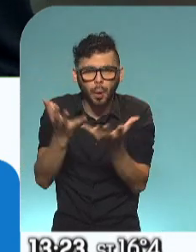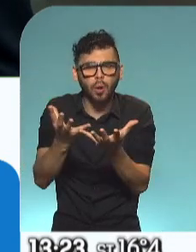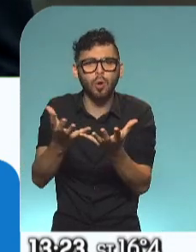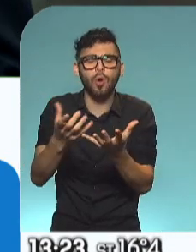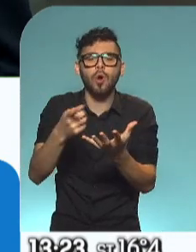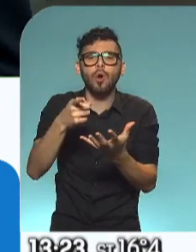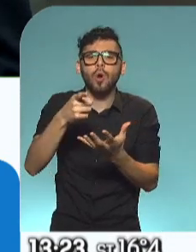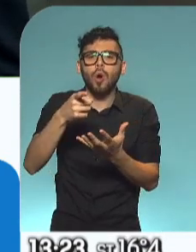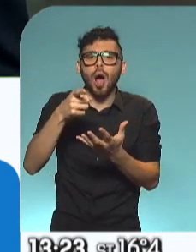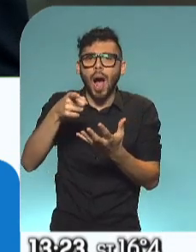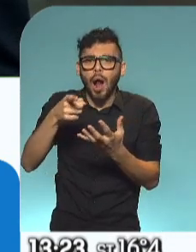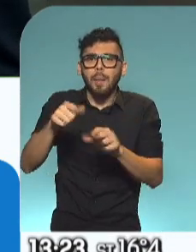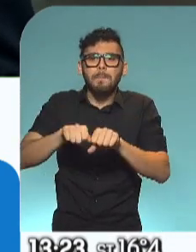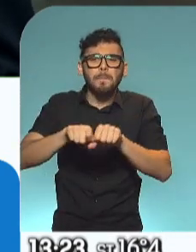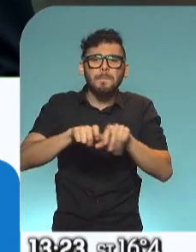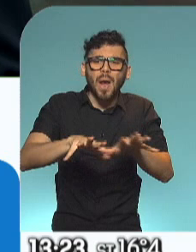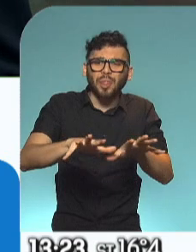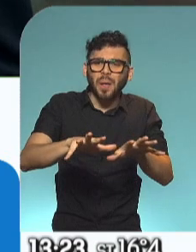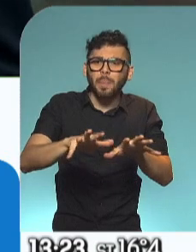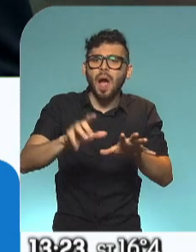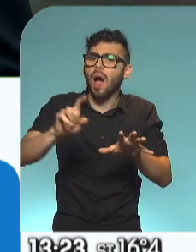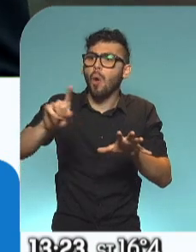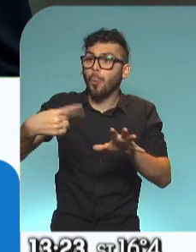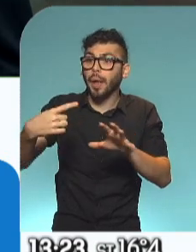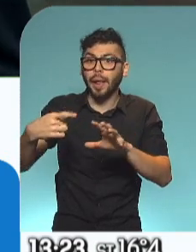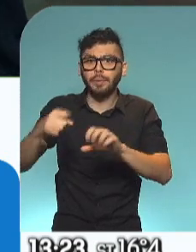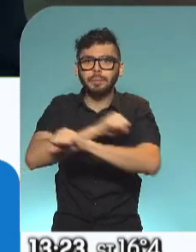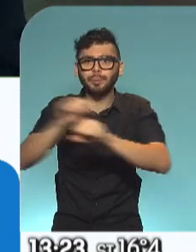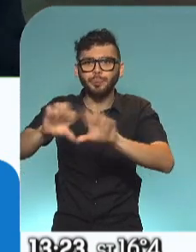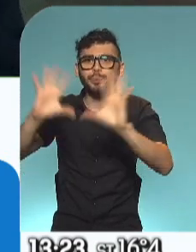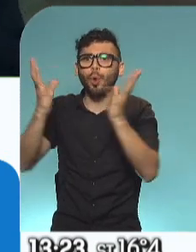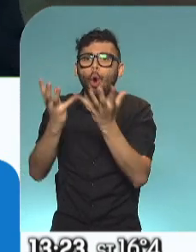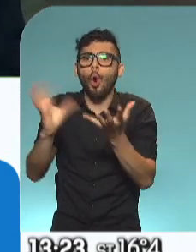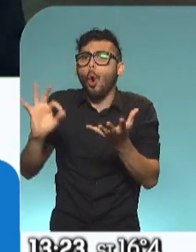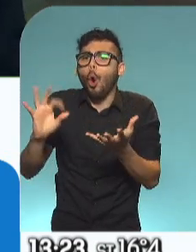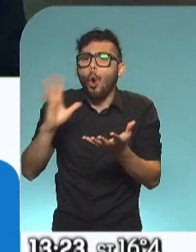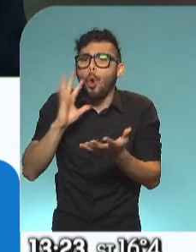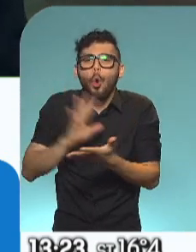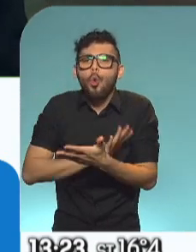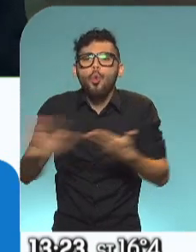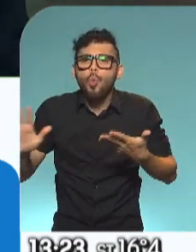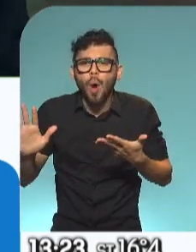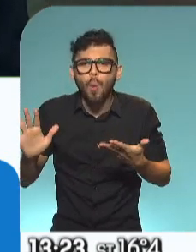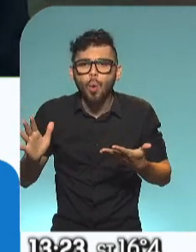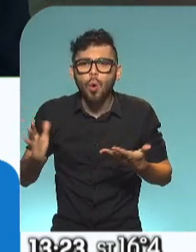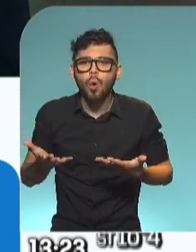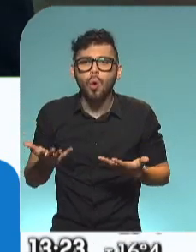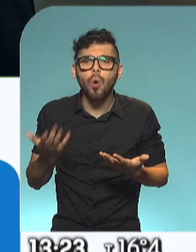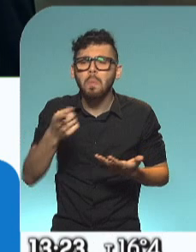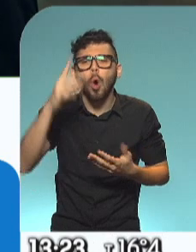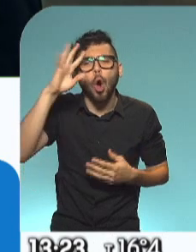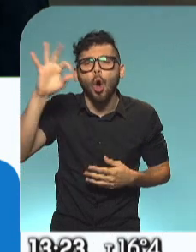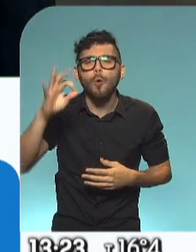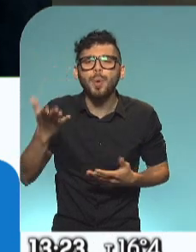que se venían sustanciando previamente o hay algo nuevo, irrumpió una realidad nueva? ¿Cuál es su opinión al respecto? Bueno,